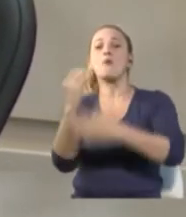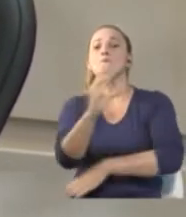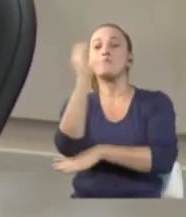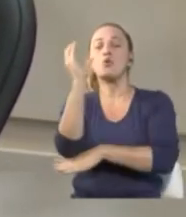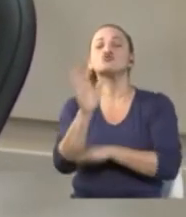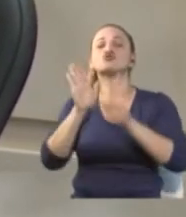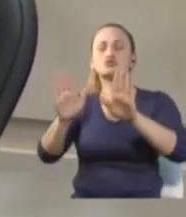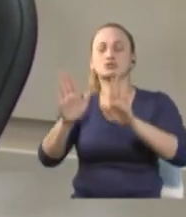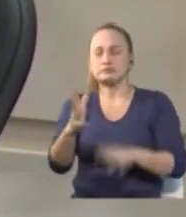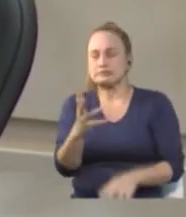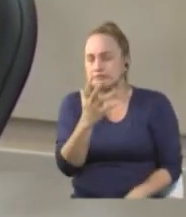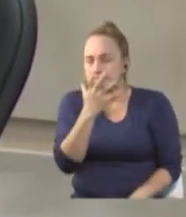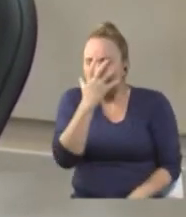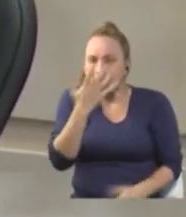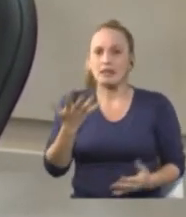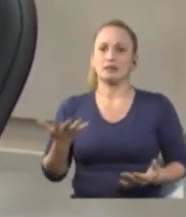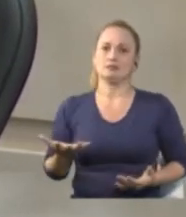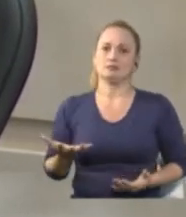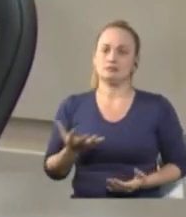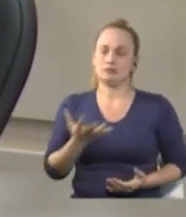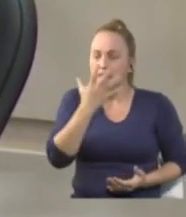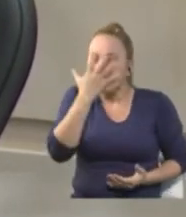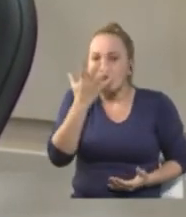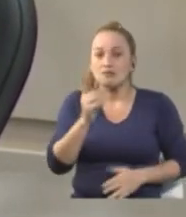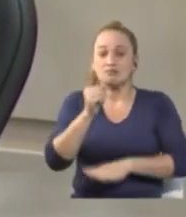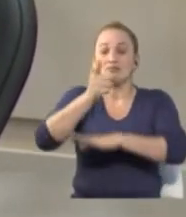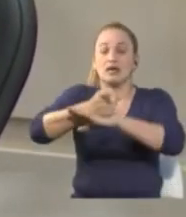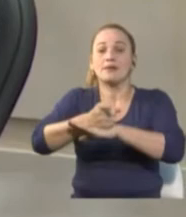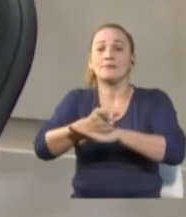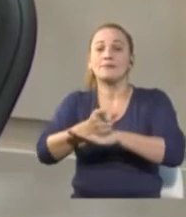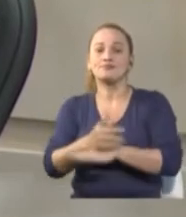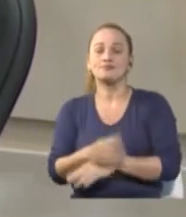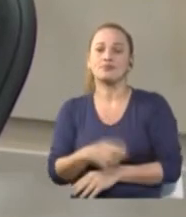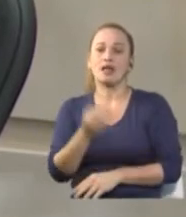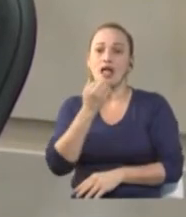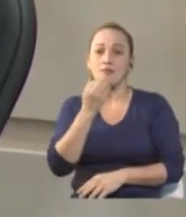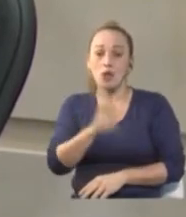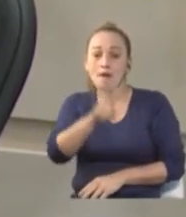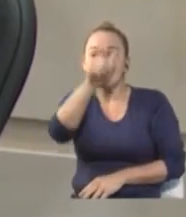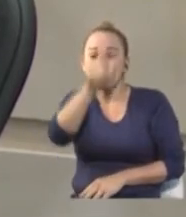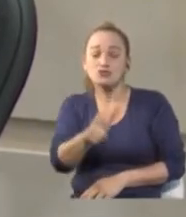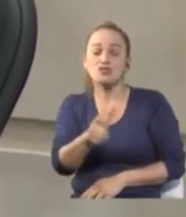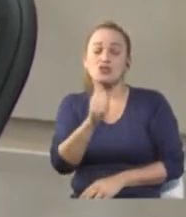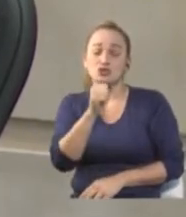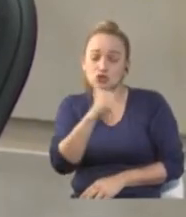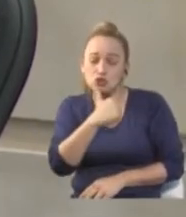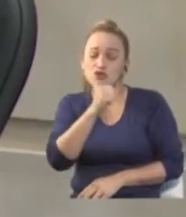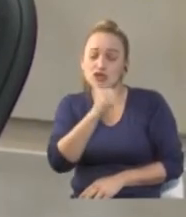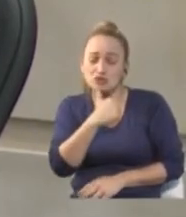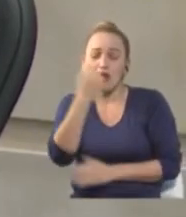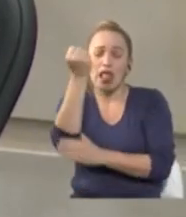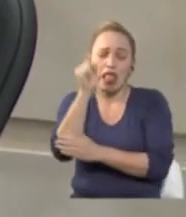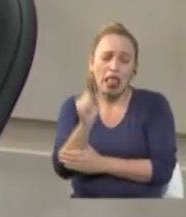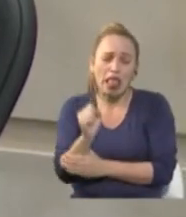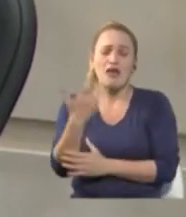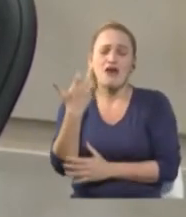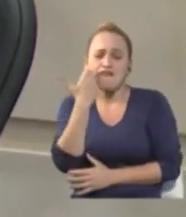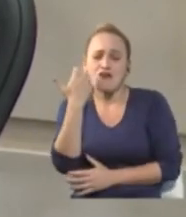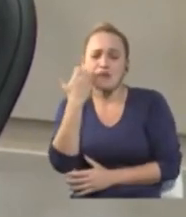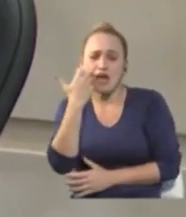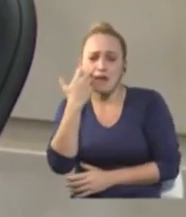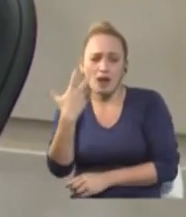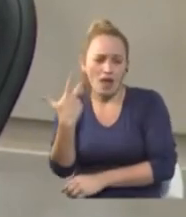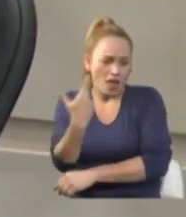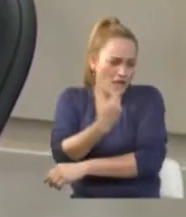también es una vergüenza que se indique que la eutanasia también se puede practicar para aquellos que ni siquiera tienen